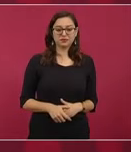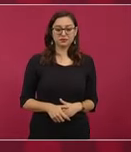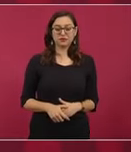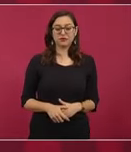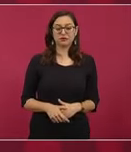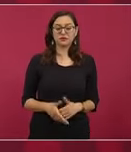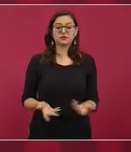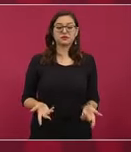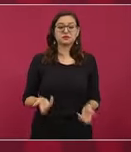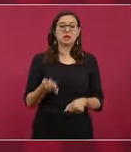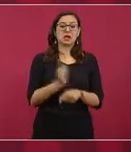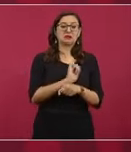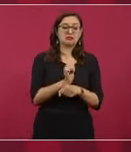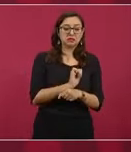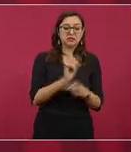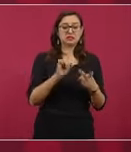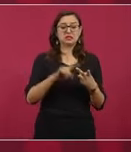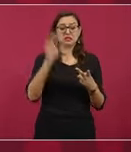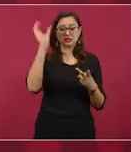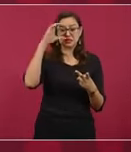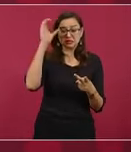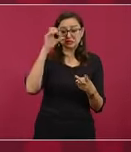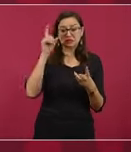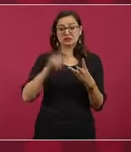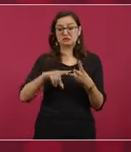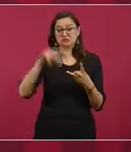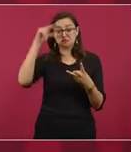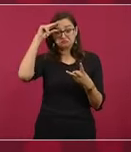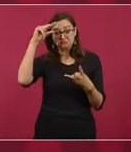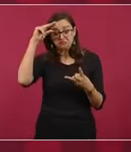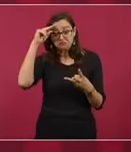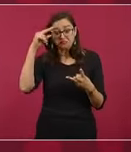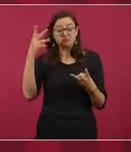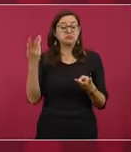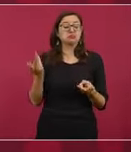ni en científicos, ni en intelectuales.